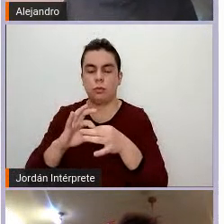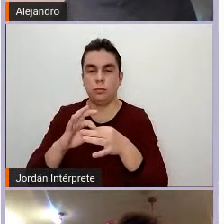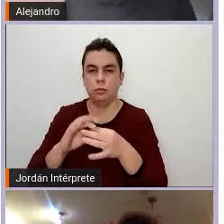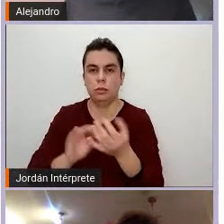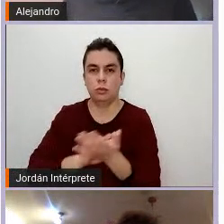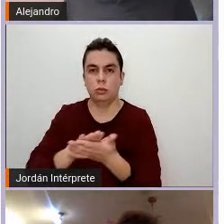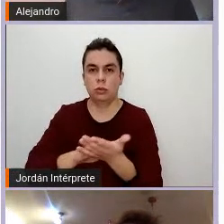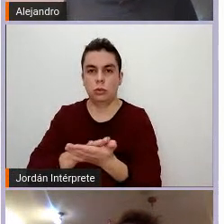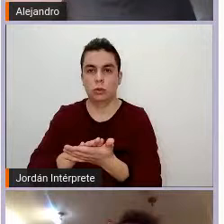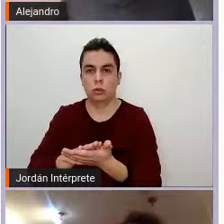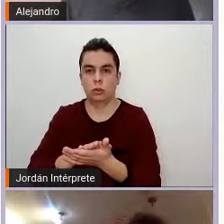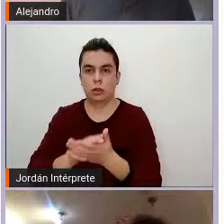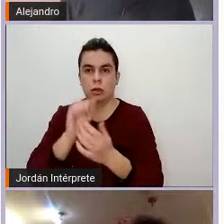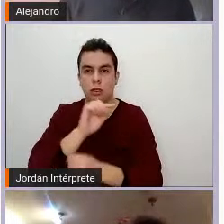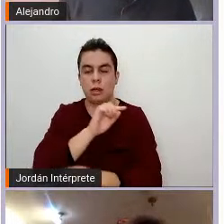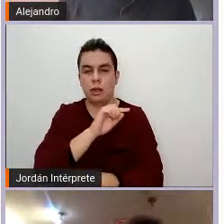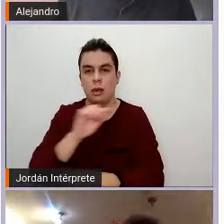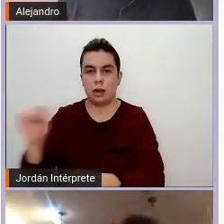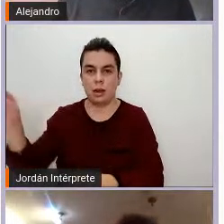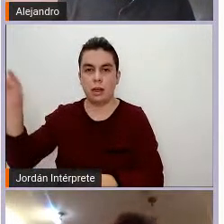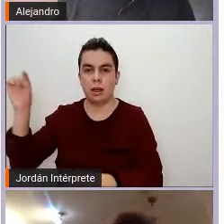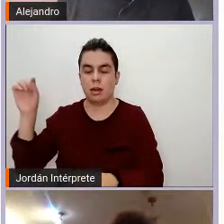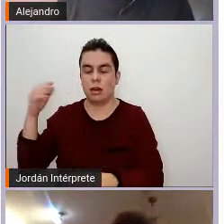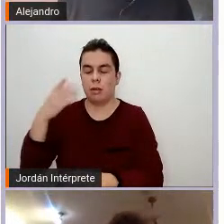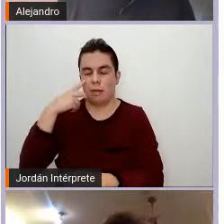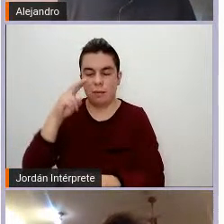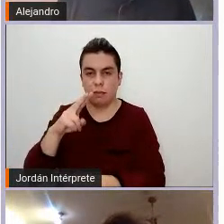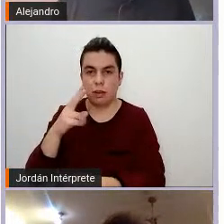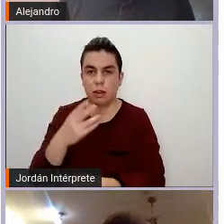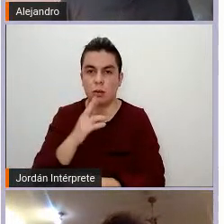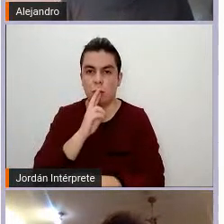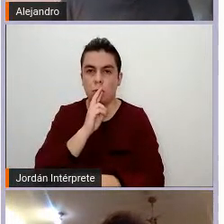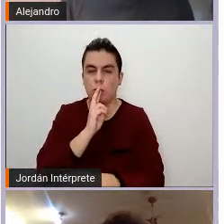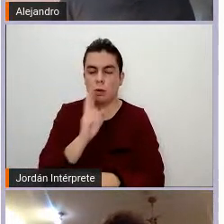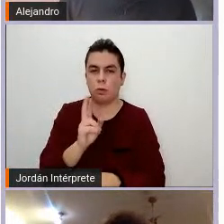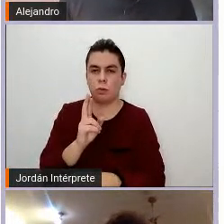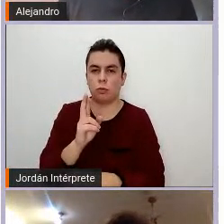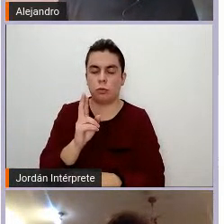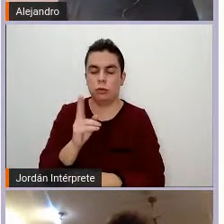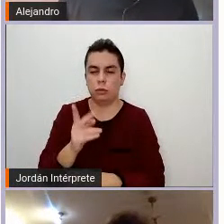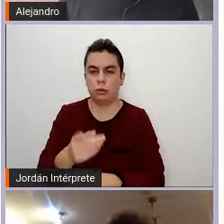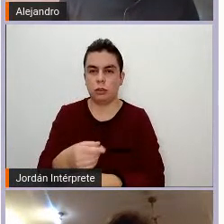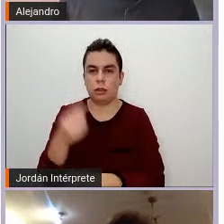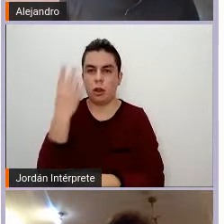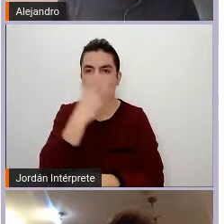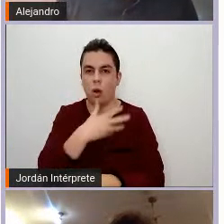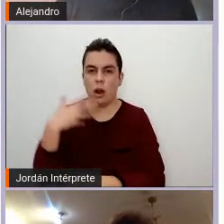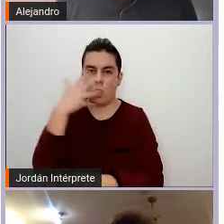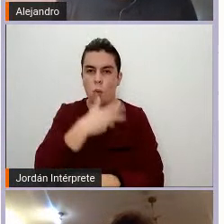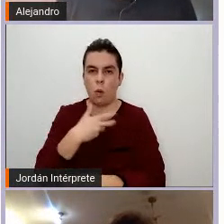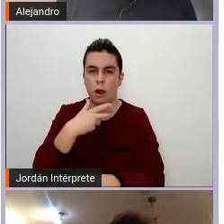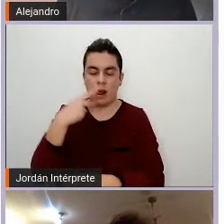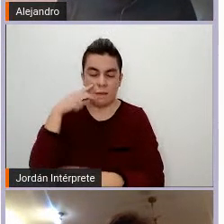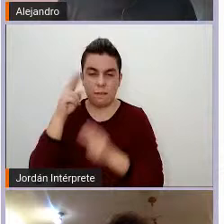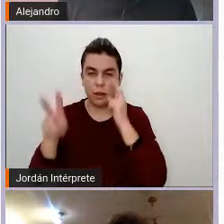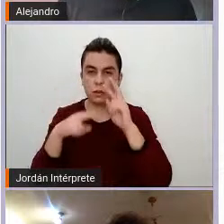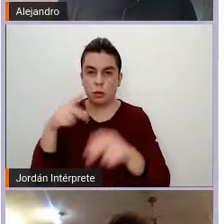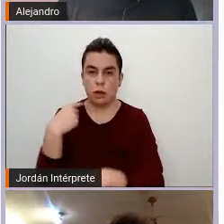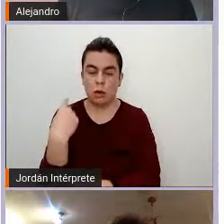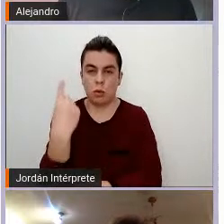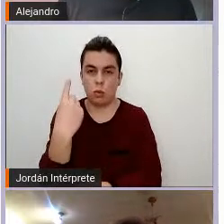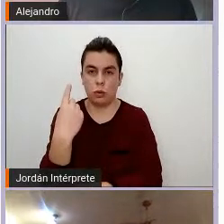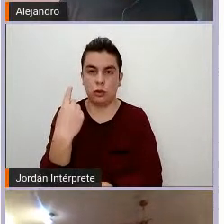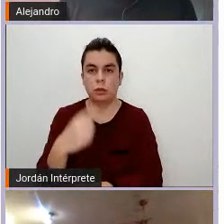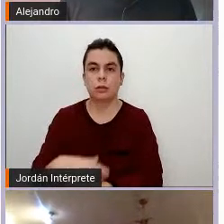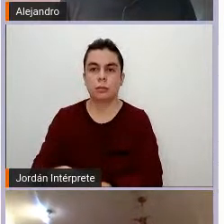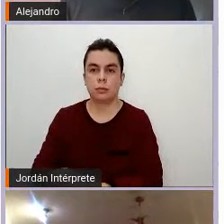como resultado un lenguaje visual único. Kandinsky demuestra su teoría utilizando la partitura